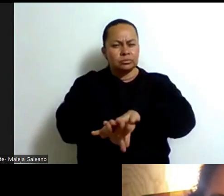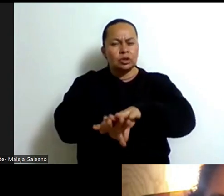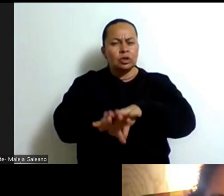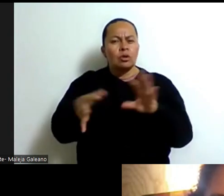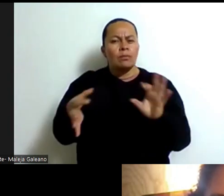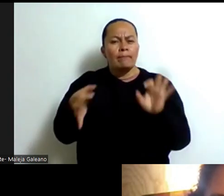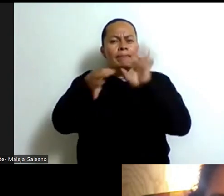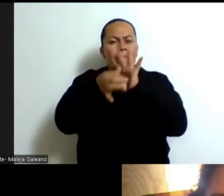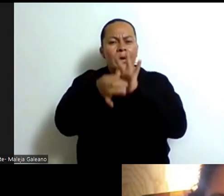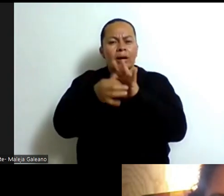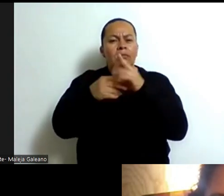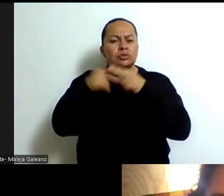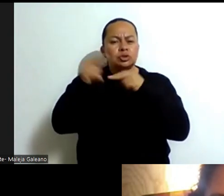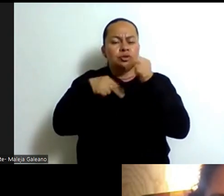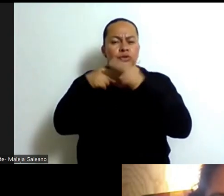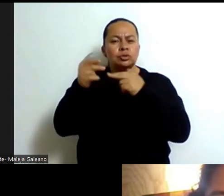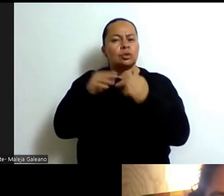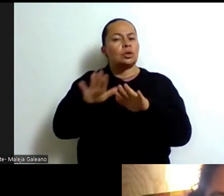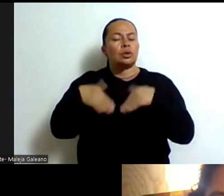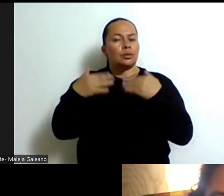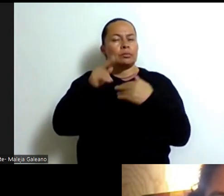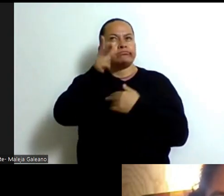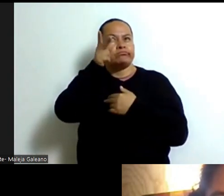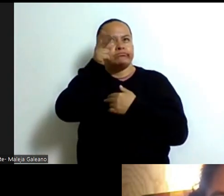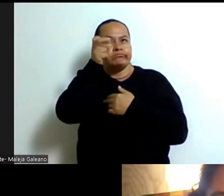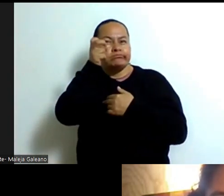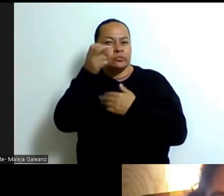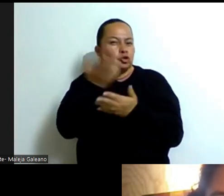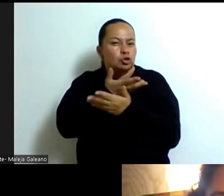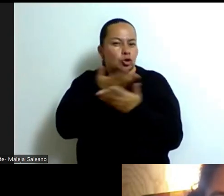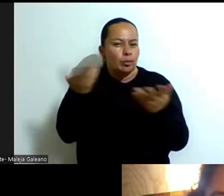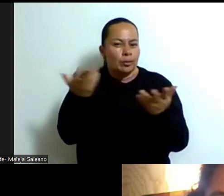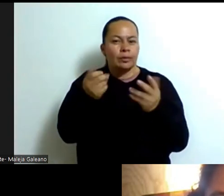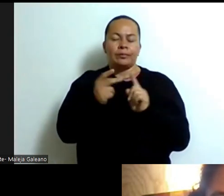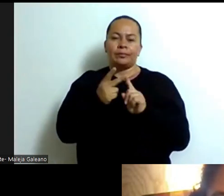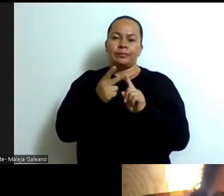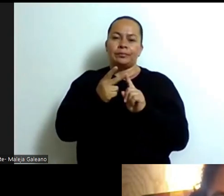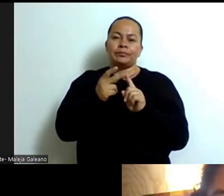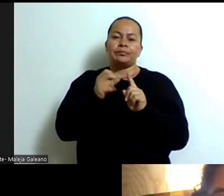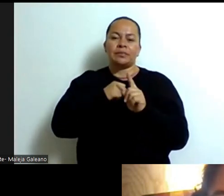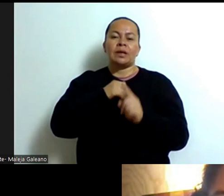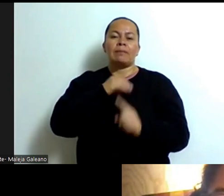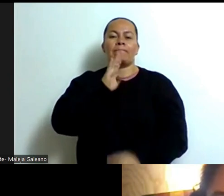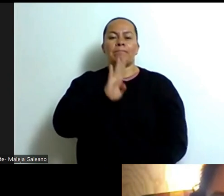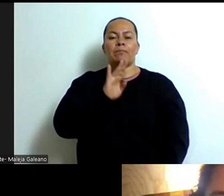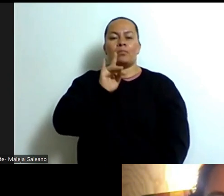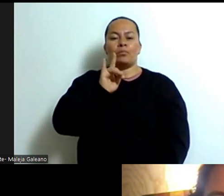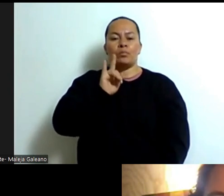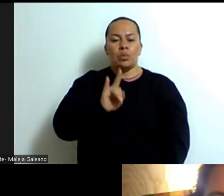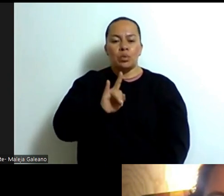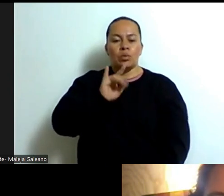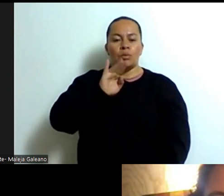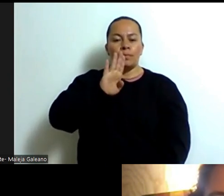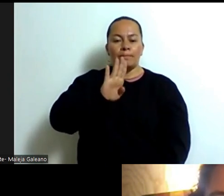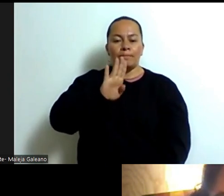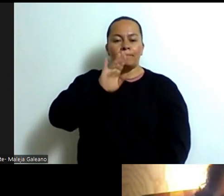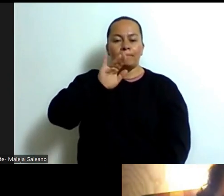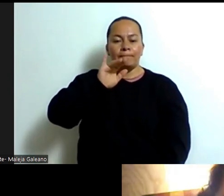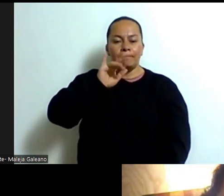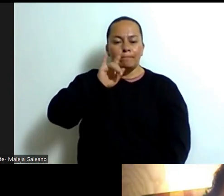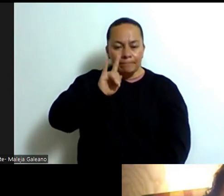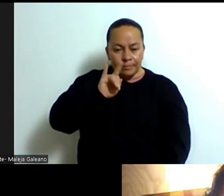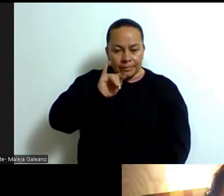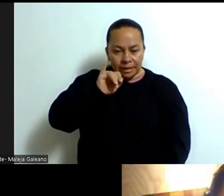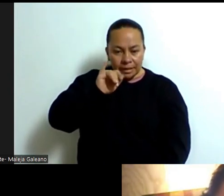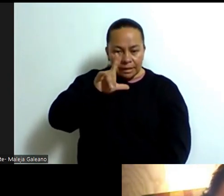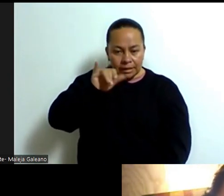construir esa percepción que tiene bubulina dada su experticia las competencias que ha